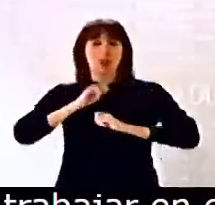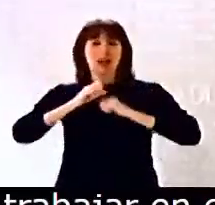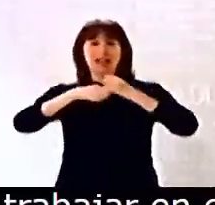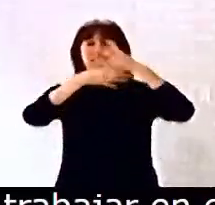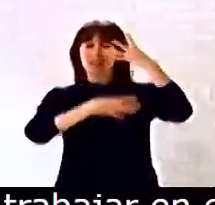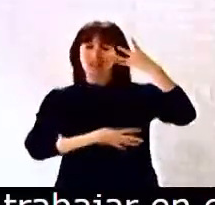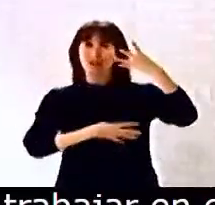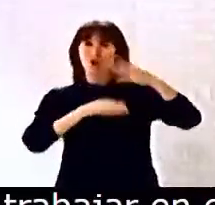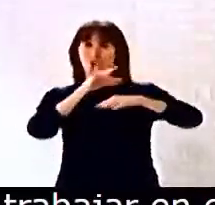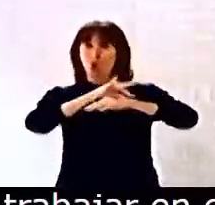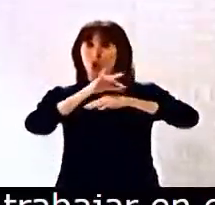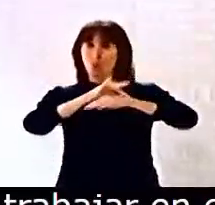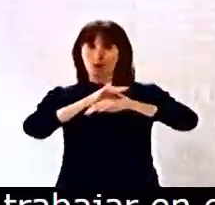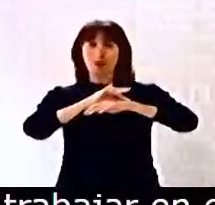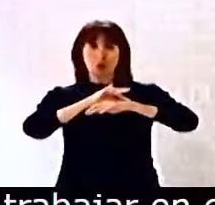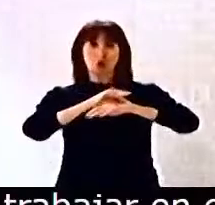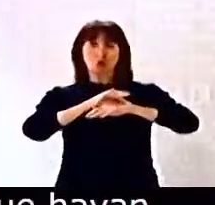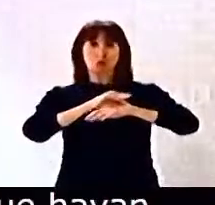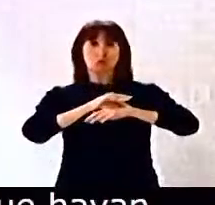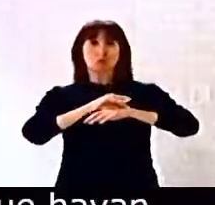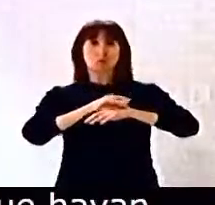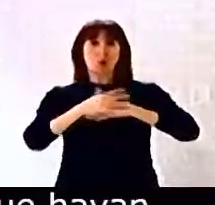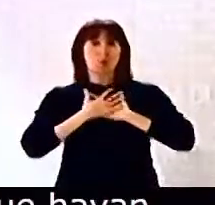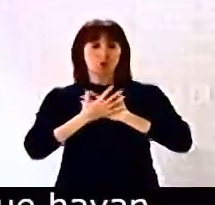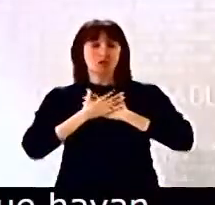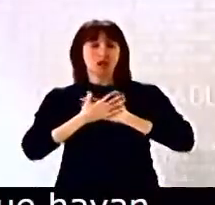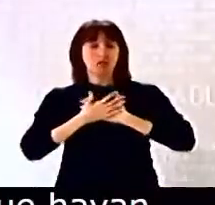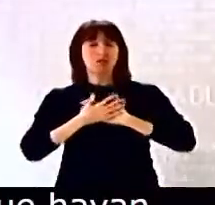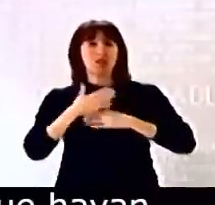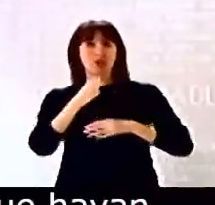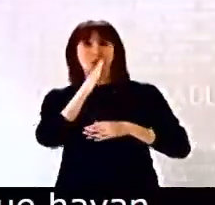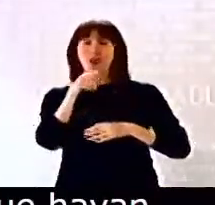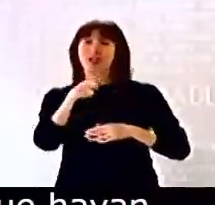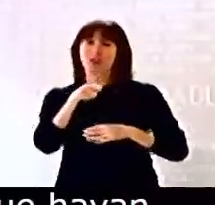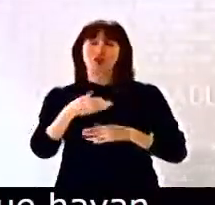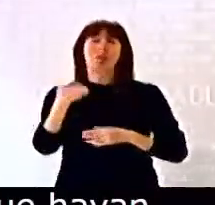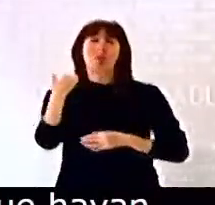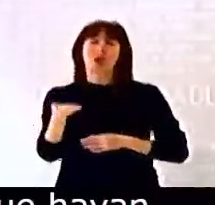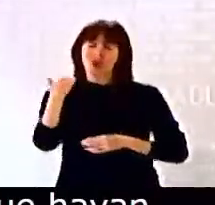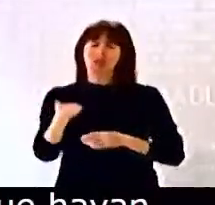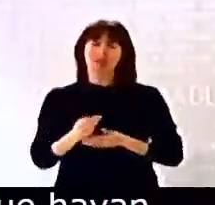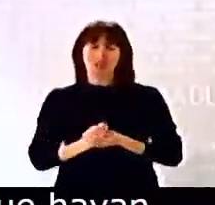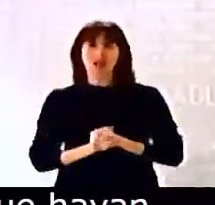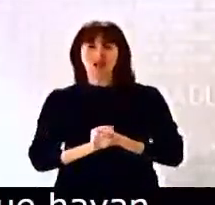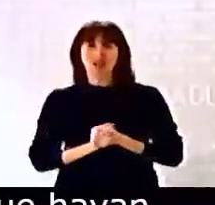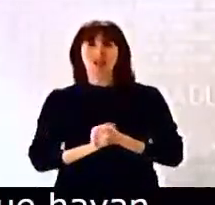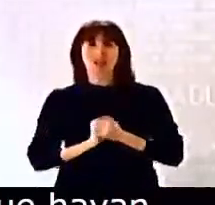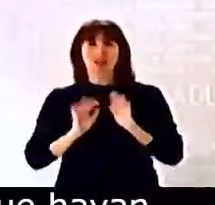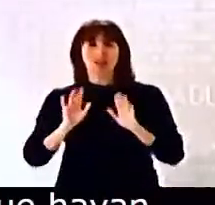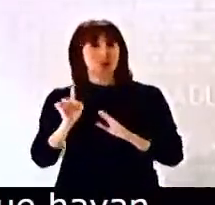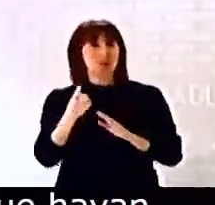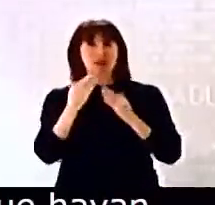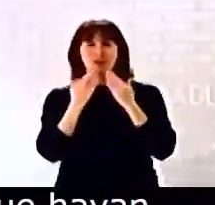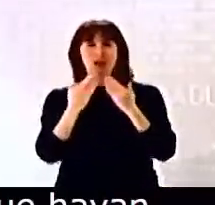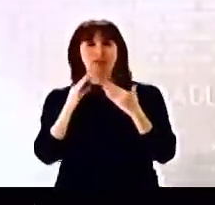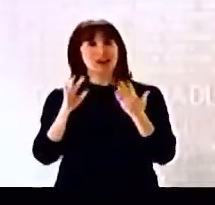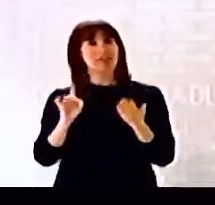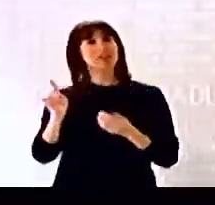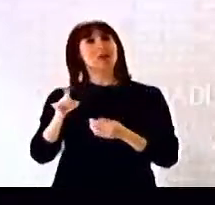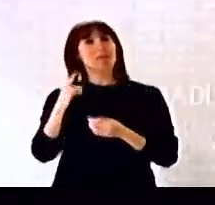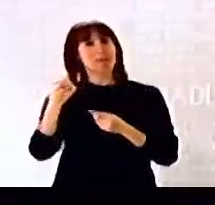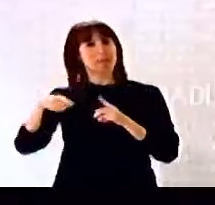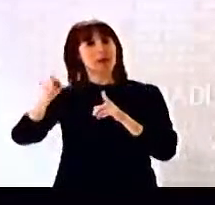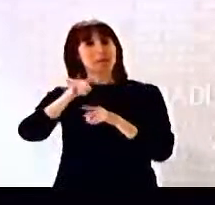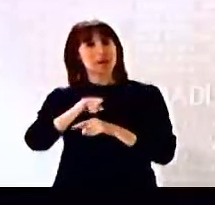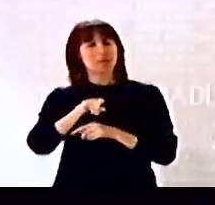listado, que sin duda ninguna es de un valor muy importante. Y también, evidentemente,